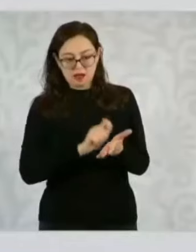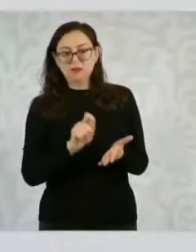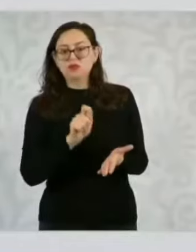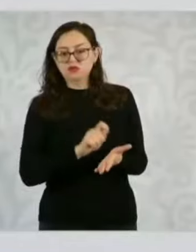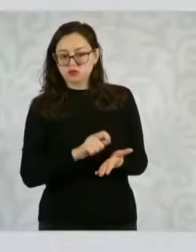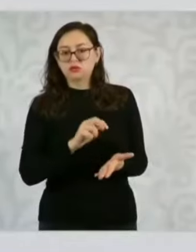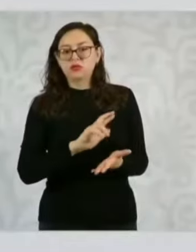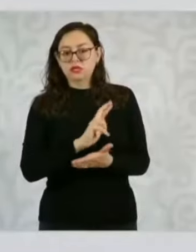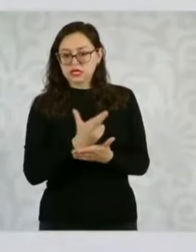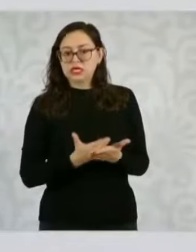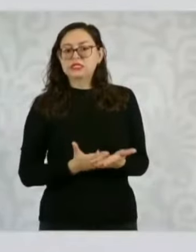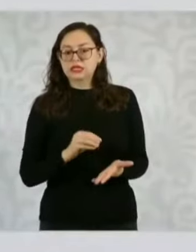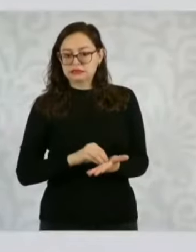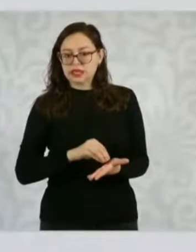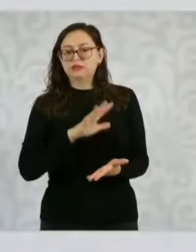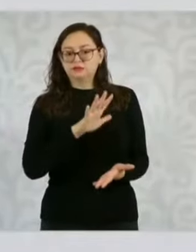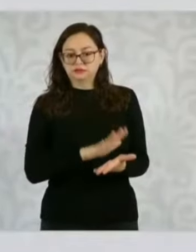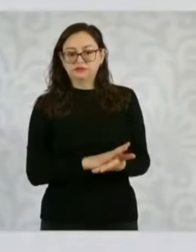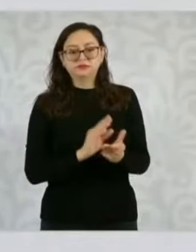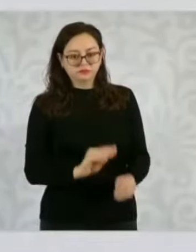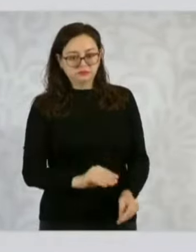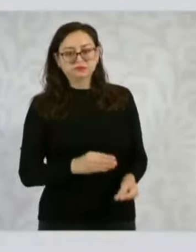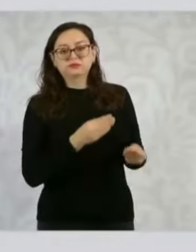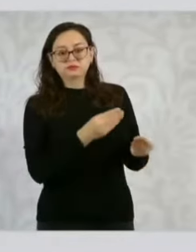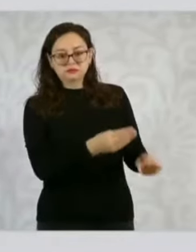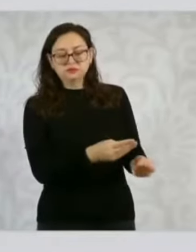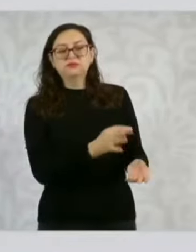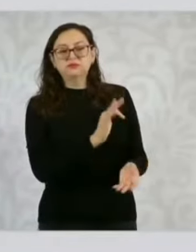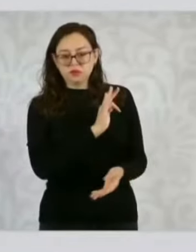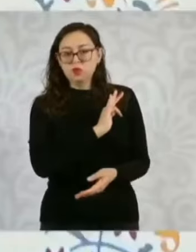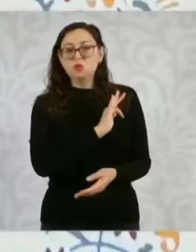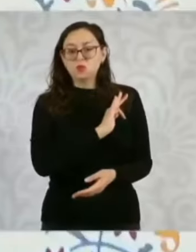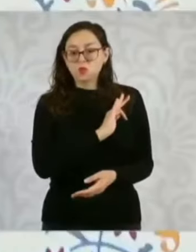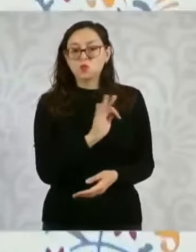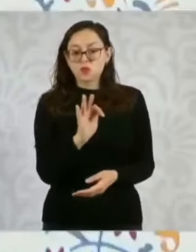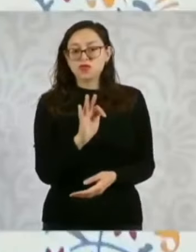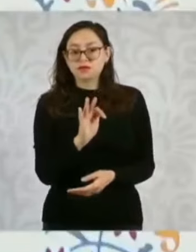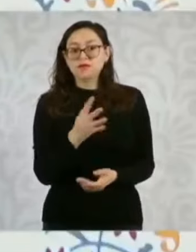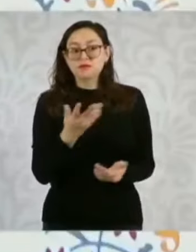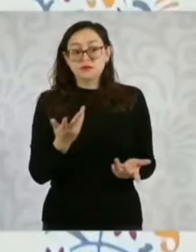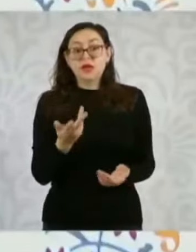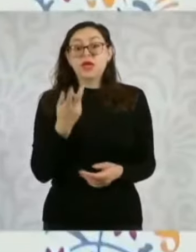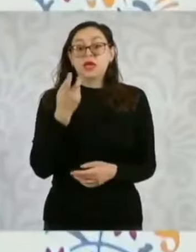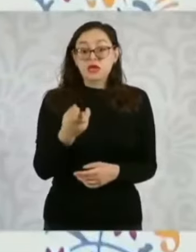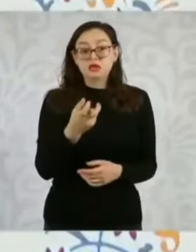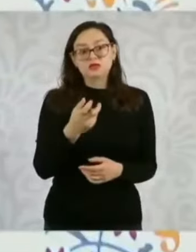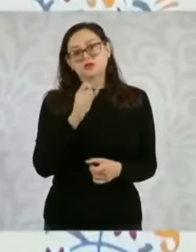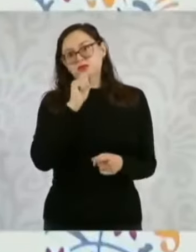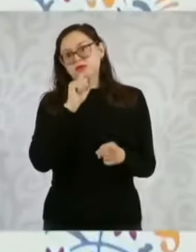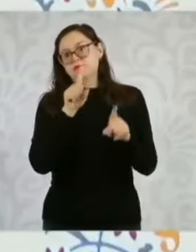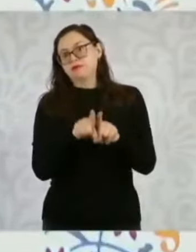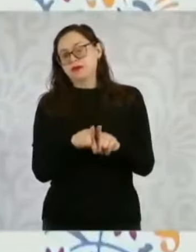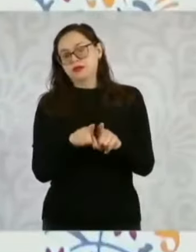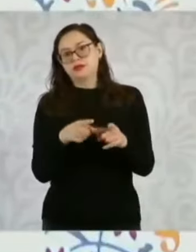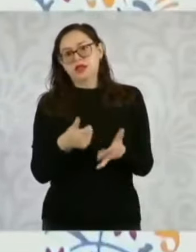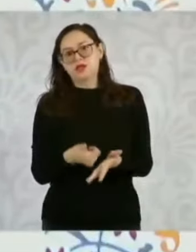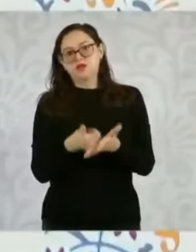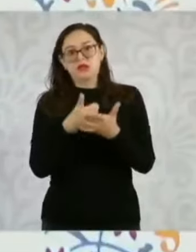se les haya autorizado en el seguimiento de estas personas. Eso también reforzará el apego